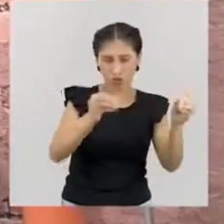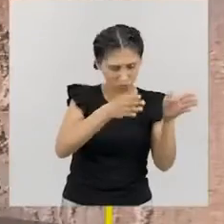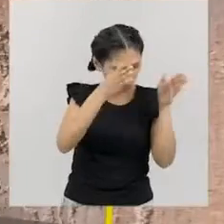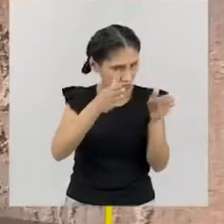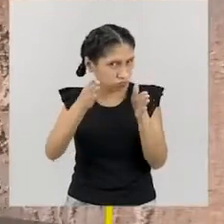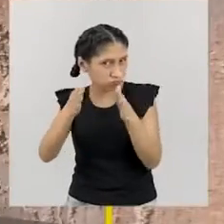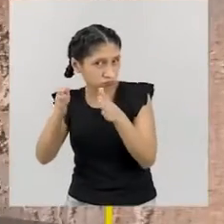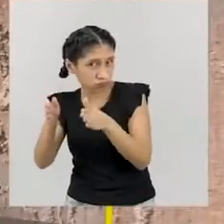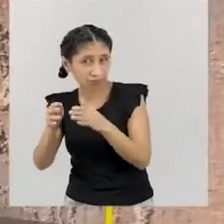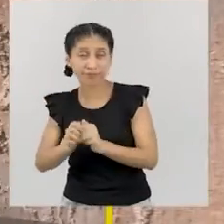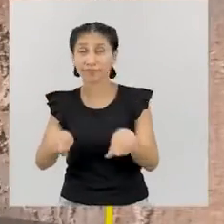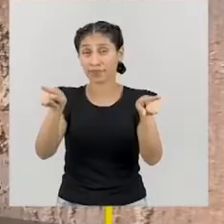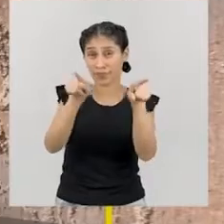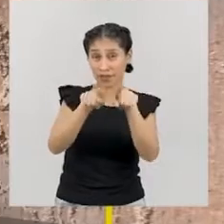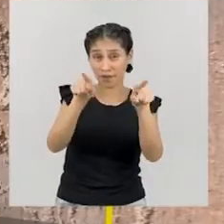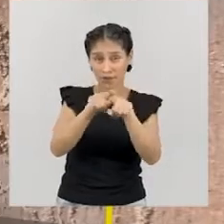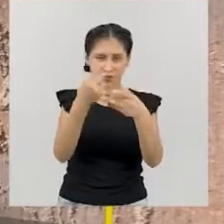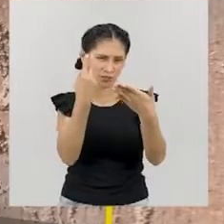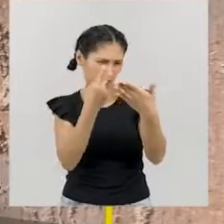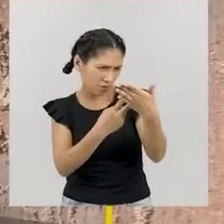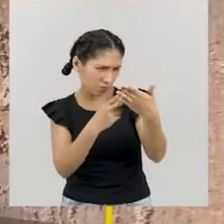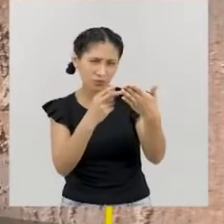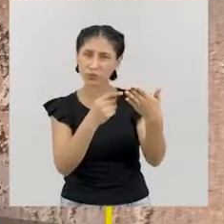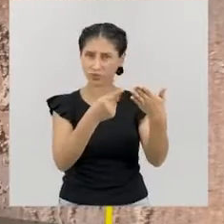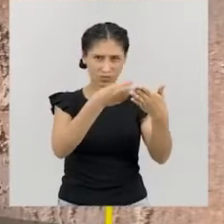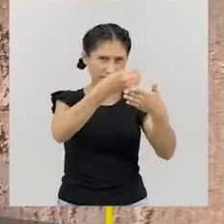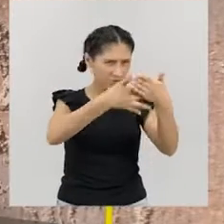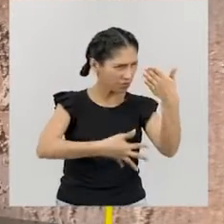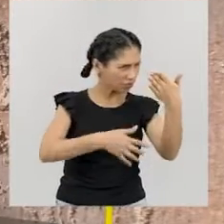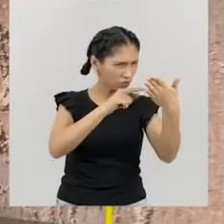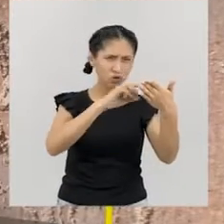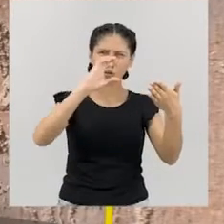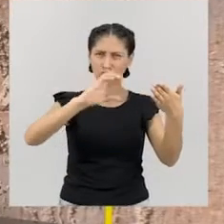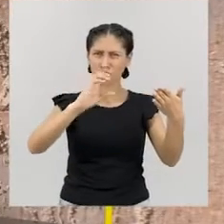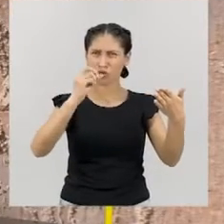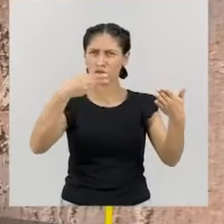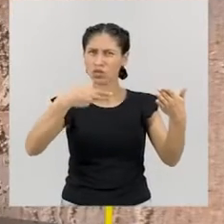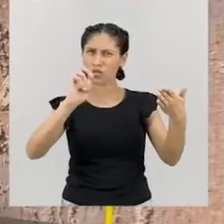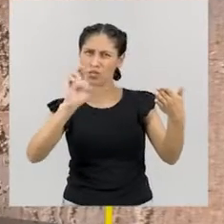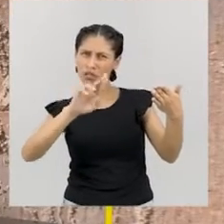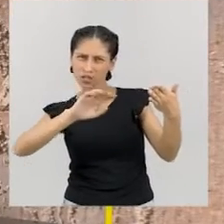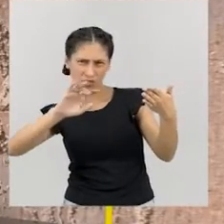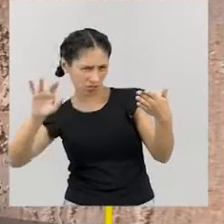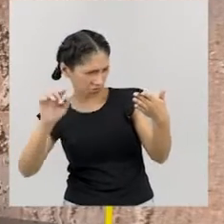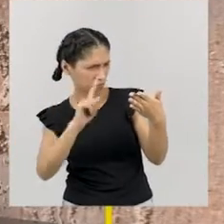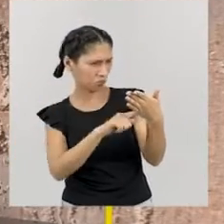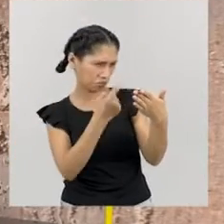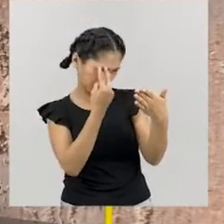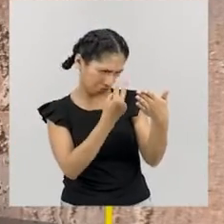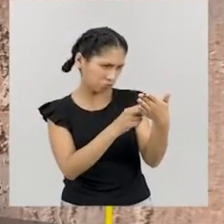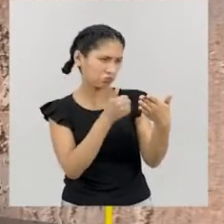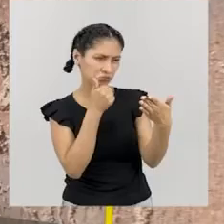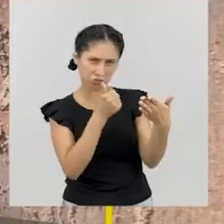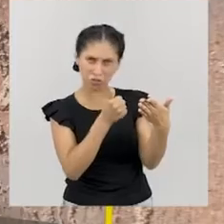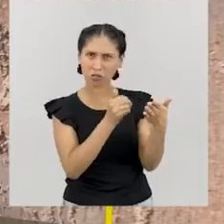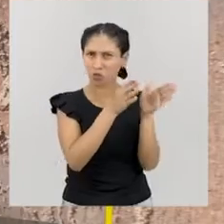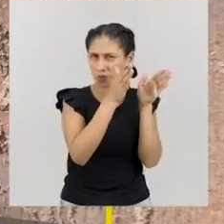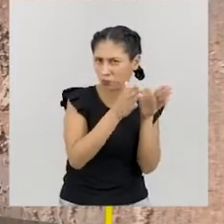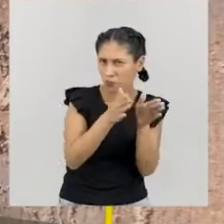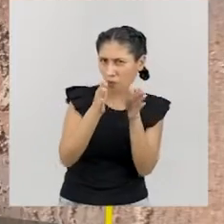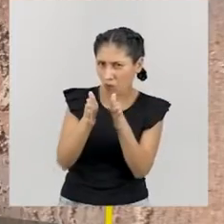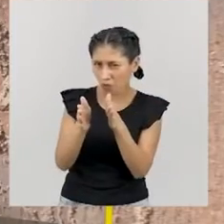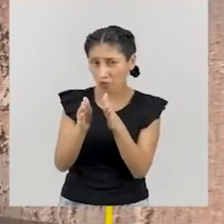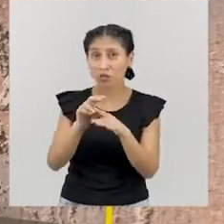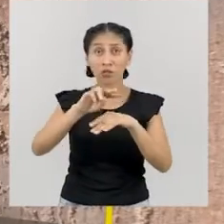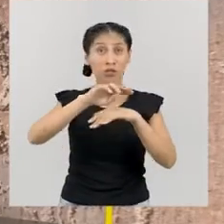secuencialmente. Si vemos la parte de la coherencia, también podemos observar que tiene un orden lógico. Y además, cada párrafo tiene